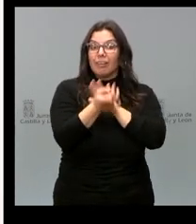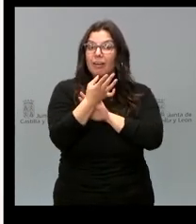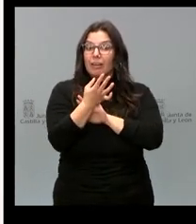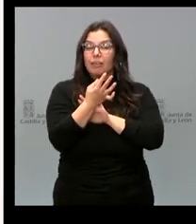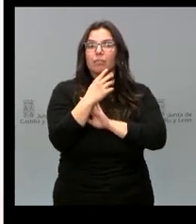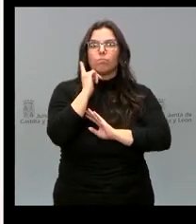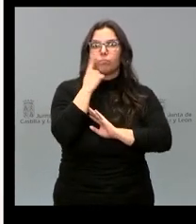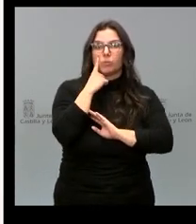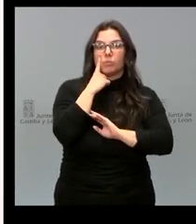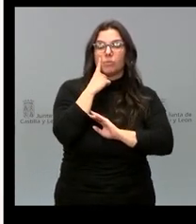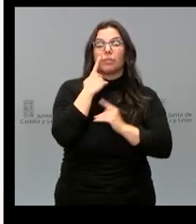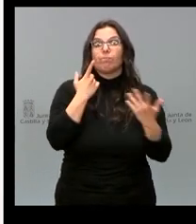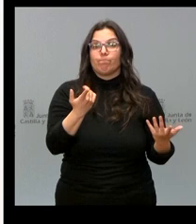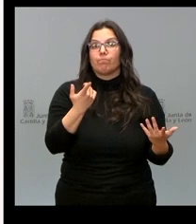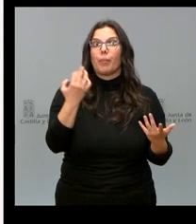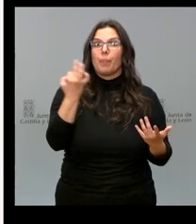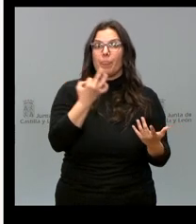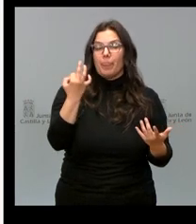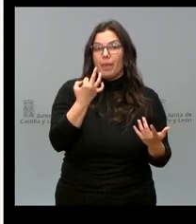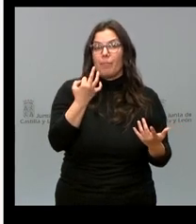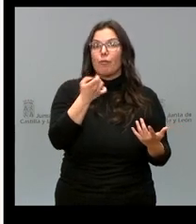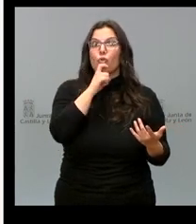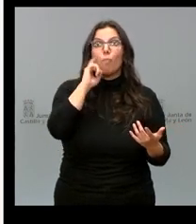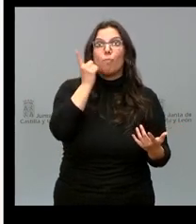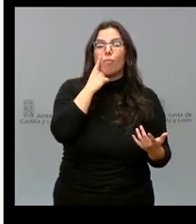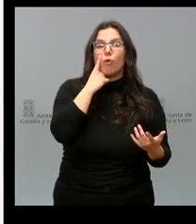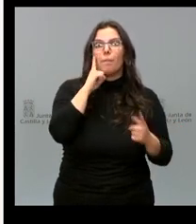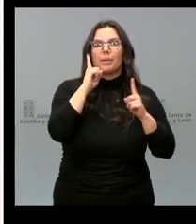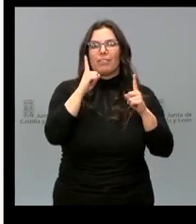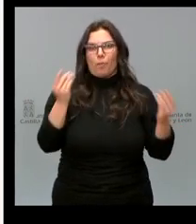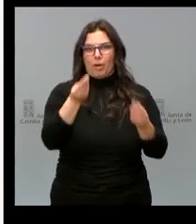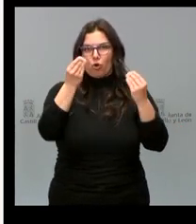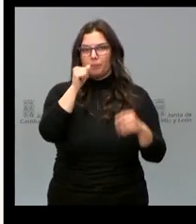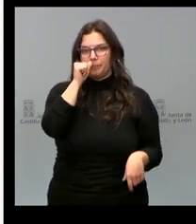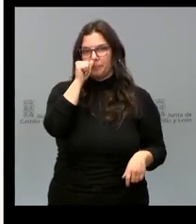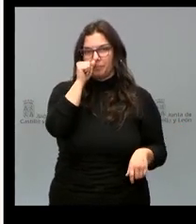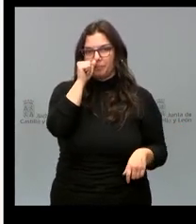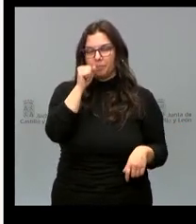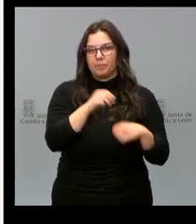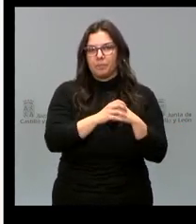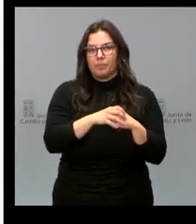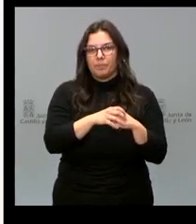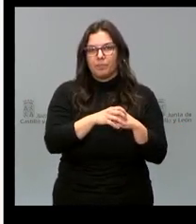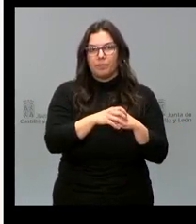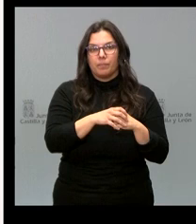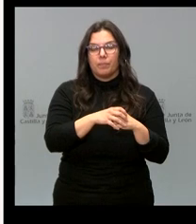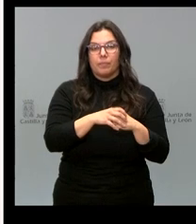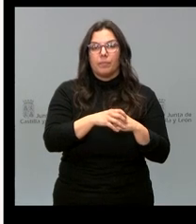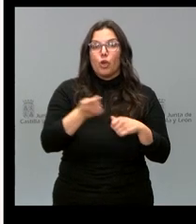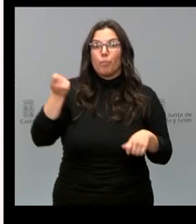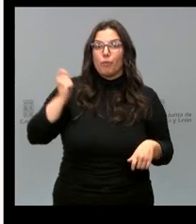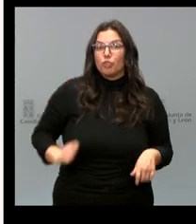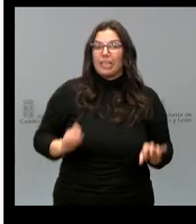de autolesión y para ello hay que reforzar la prevención. Vamos a aumentar el personal